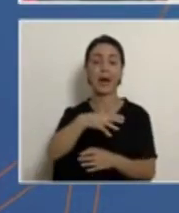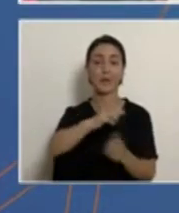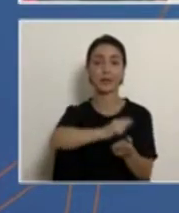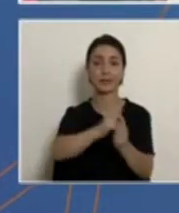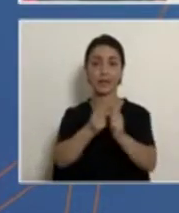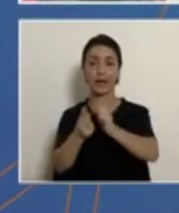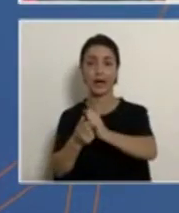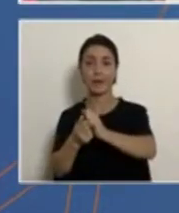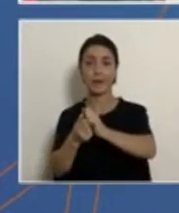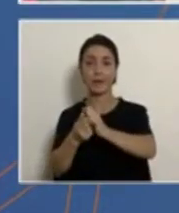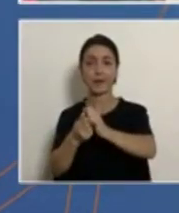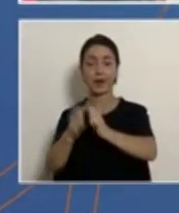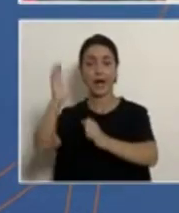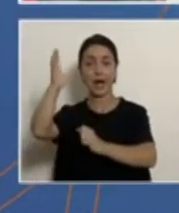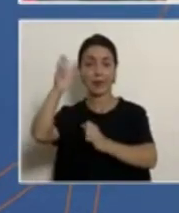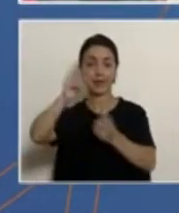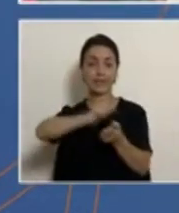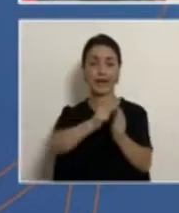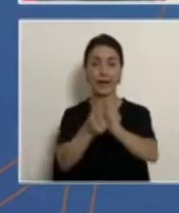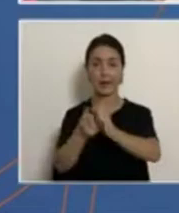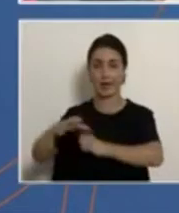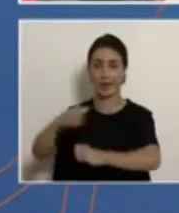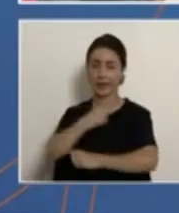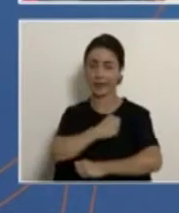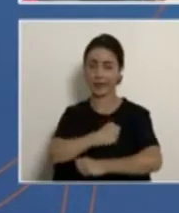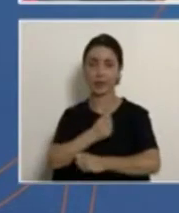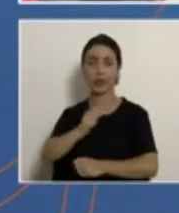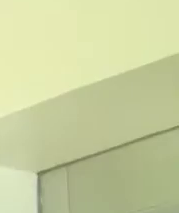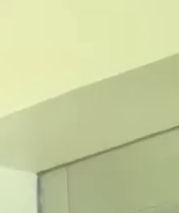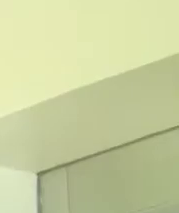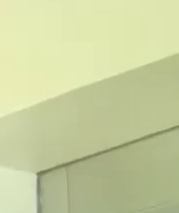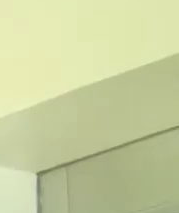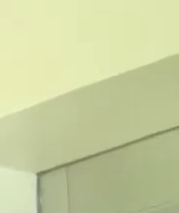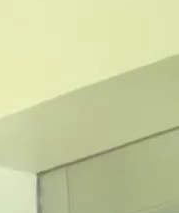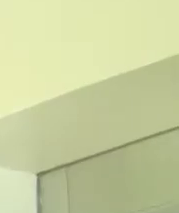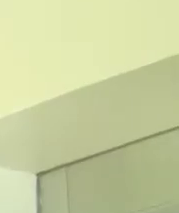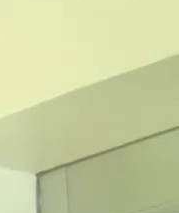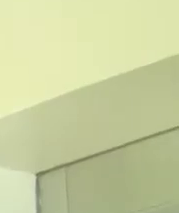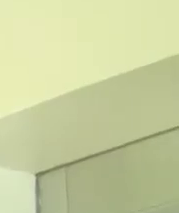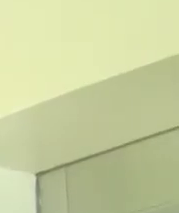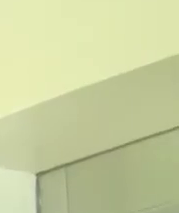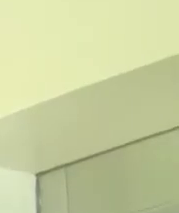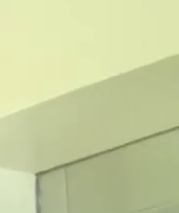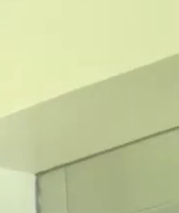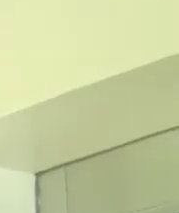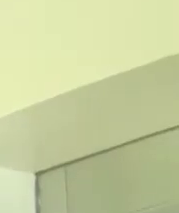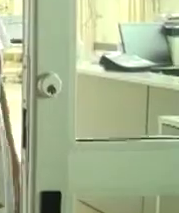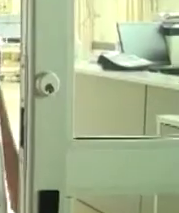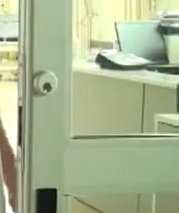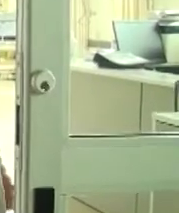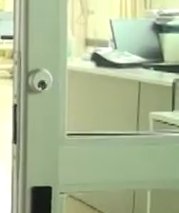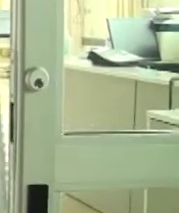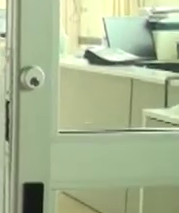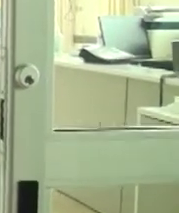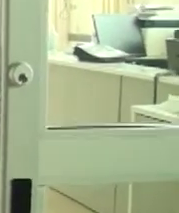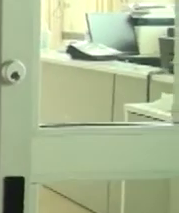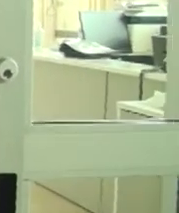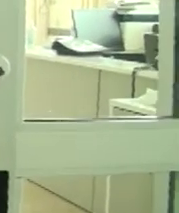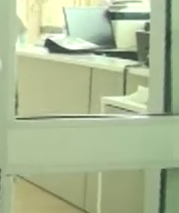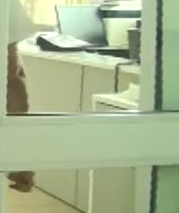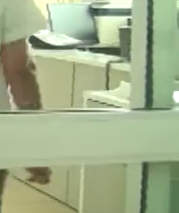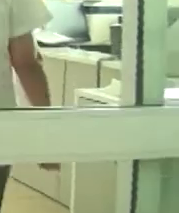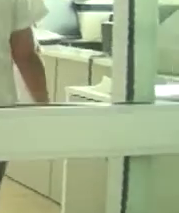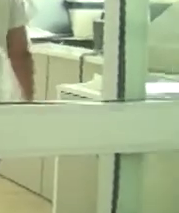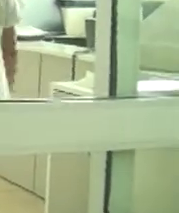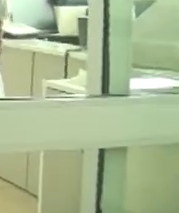alerta naranja, en 12 cantones de nuestro país. En la Comisión Nacional de Emergencias destacaron que están trabajando